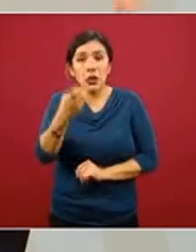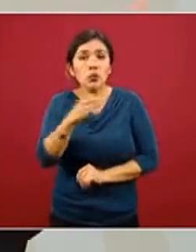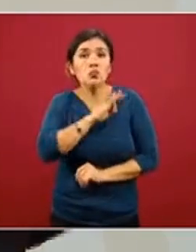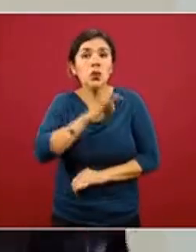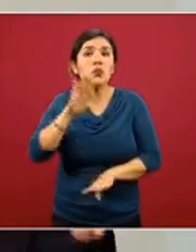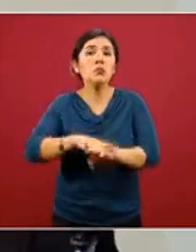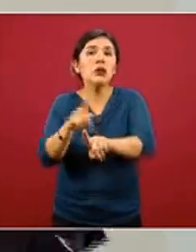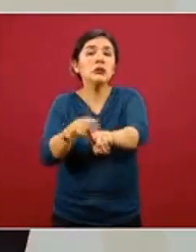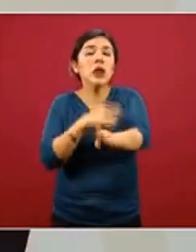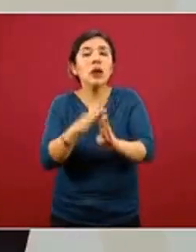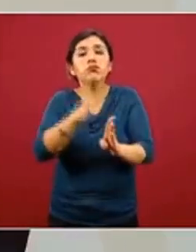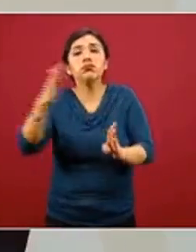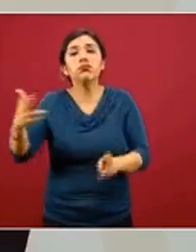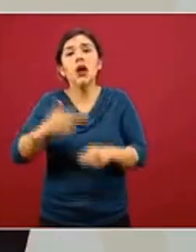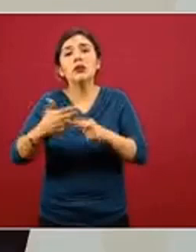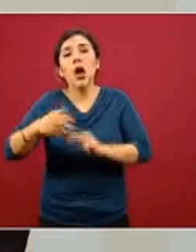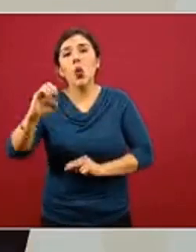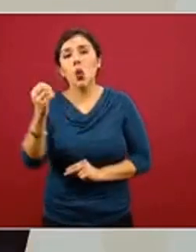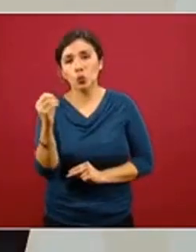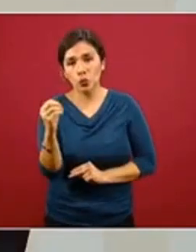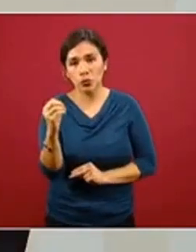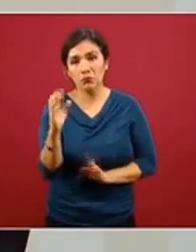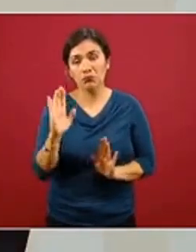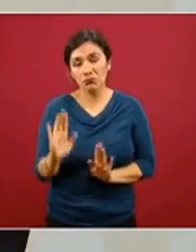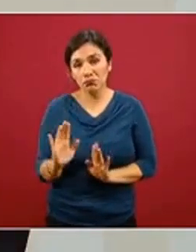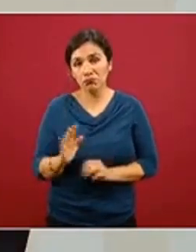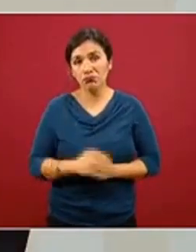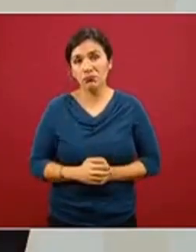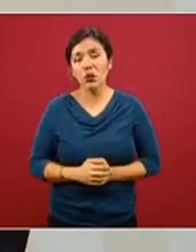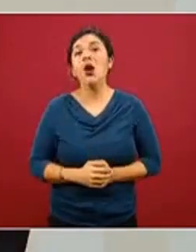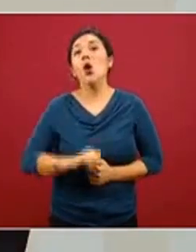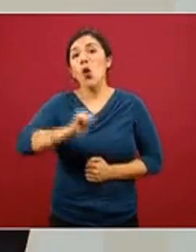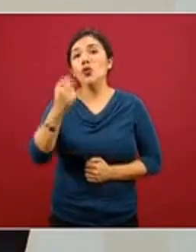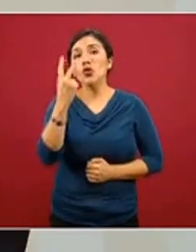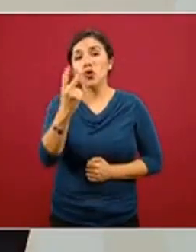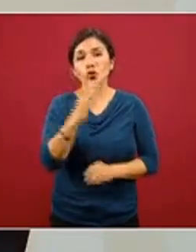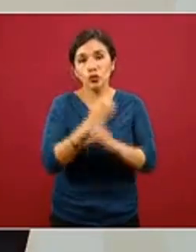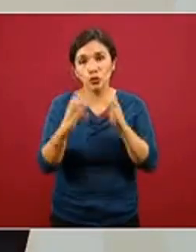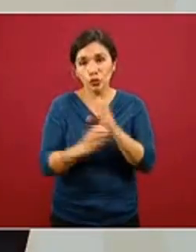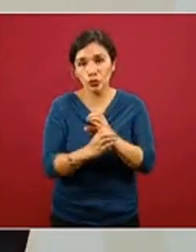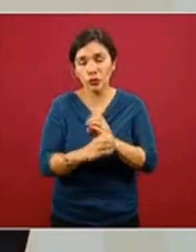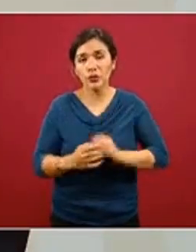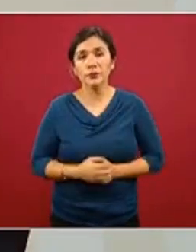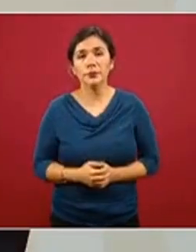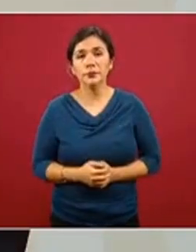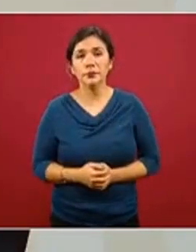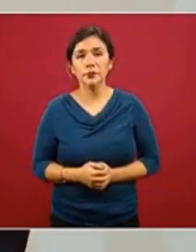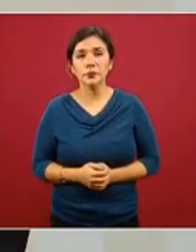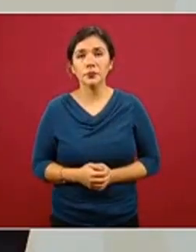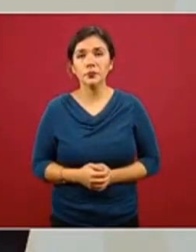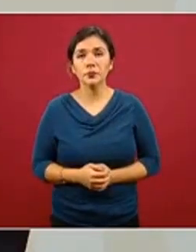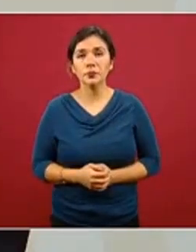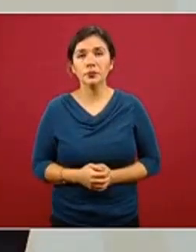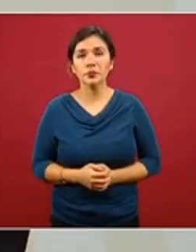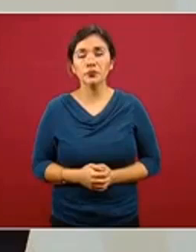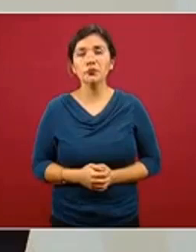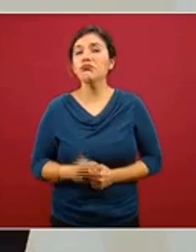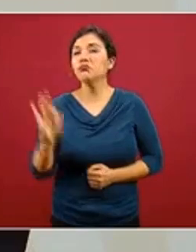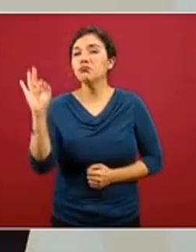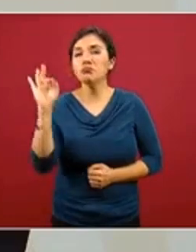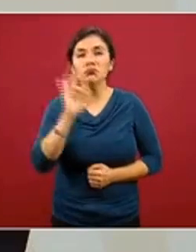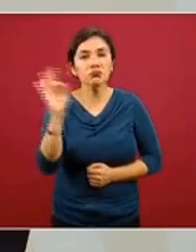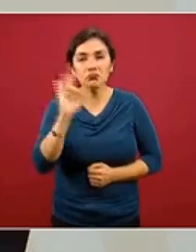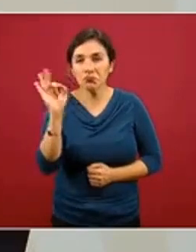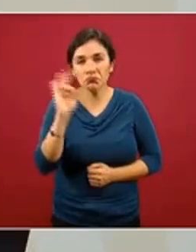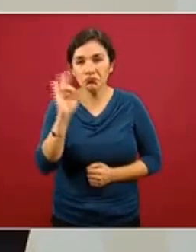podría prolongarse hasta octubre, pero además, 2 mensajes adicionales. Sí y solo